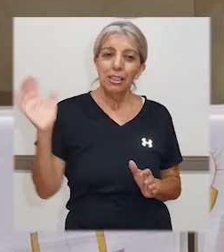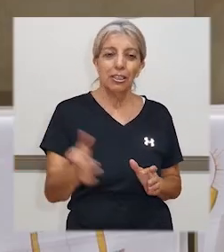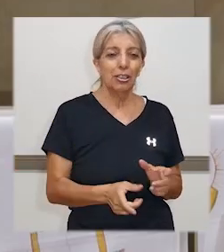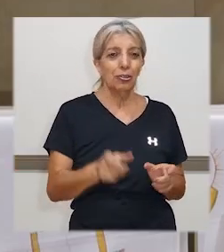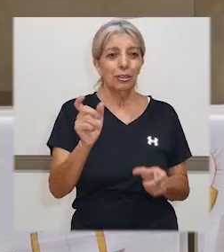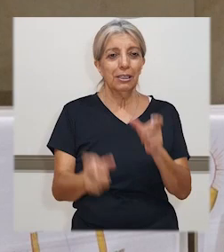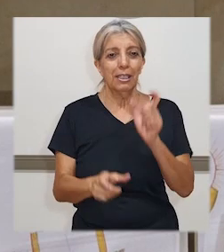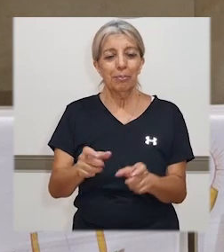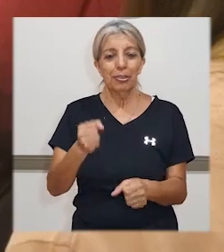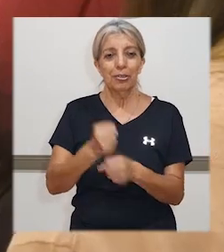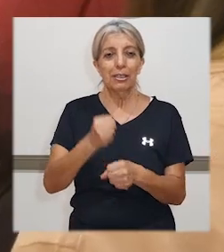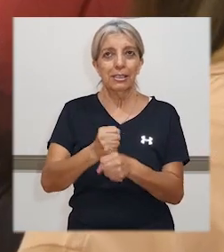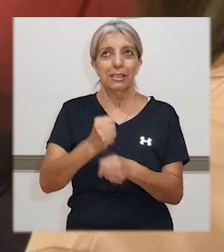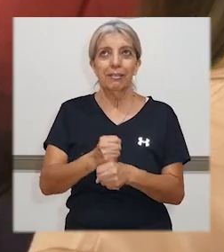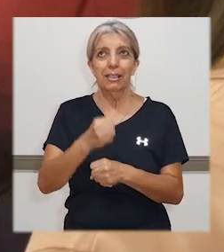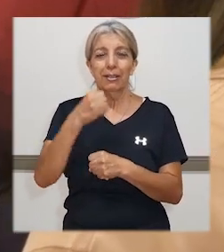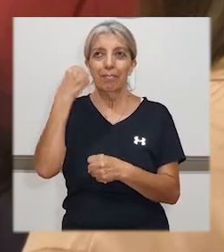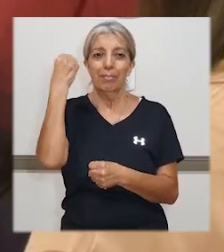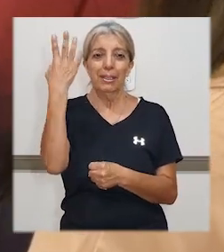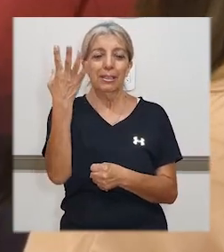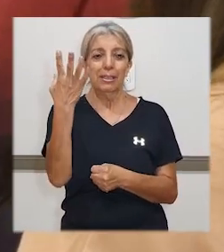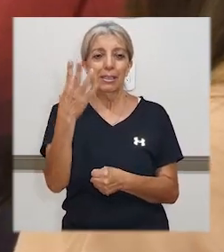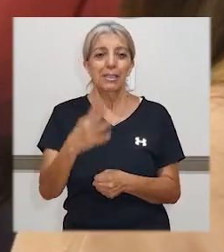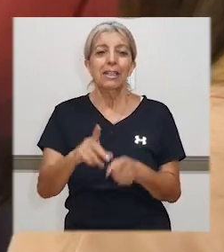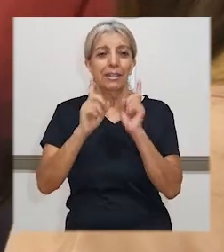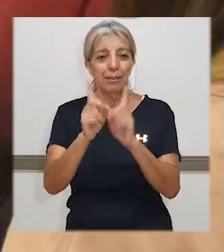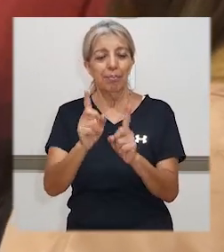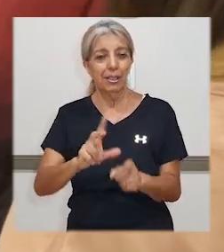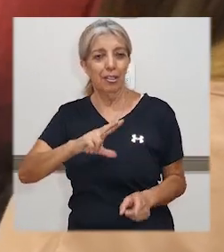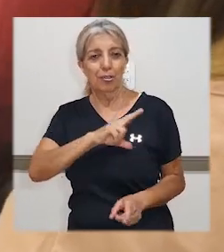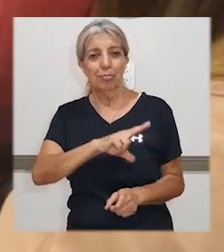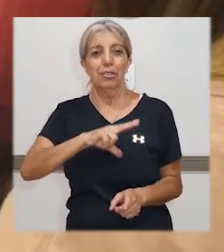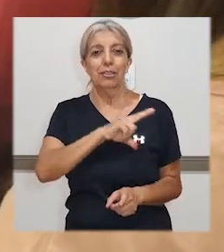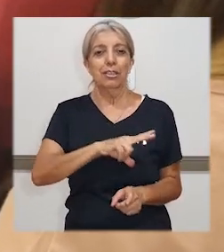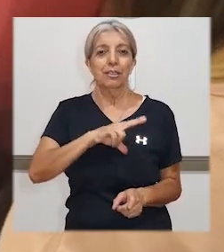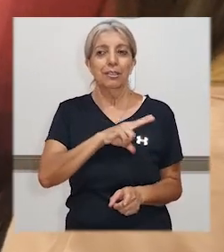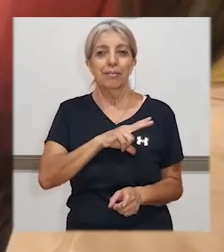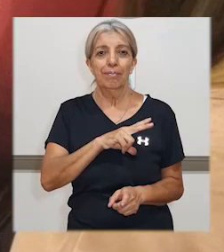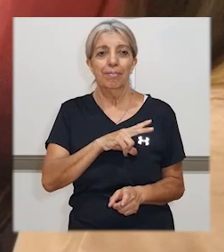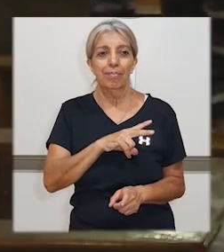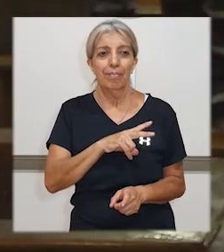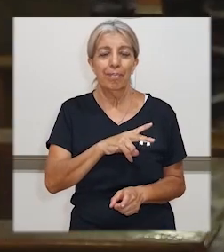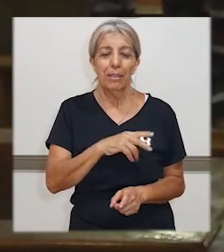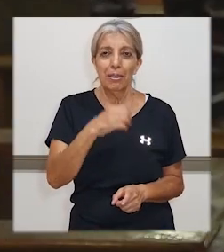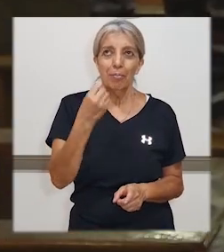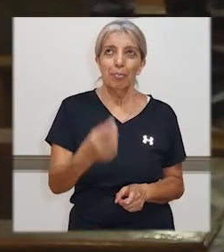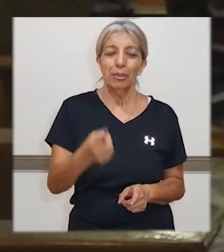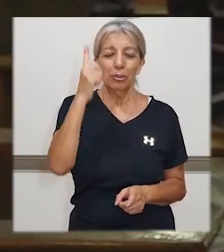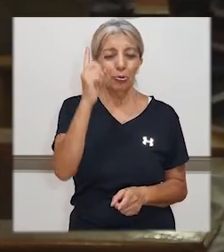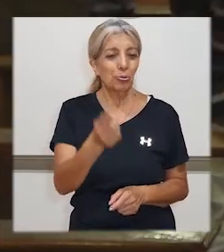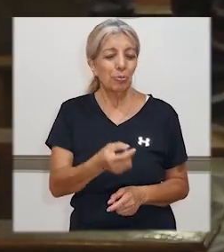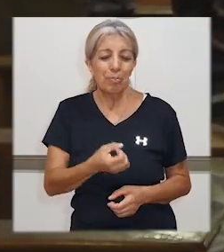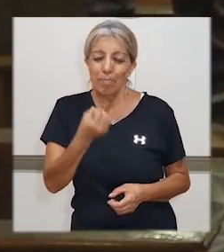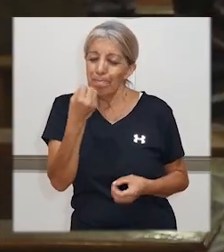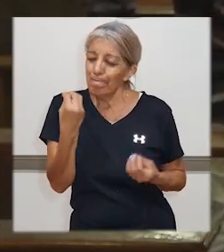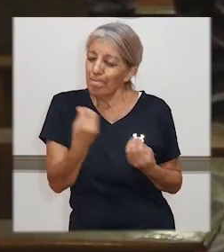demás personas consagradas y de todos los misioneros. Señor, tú eres siempre